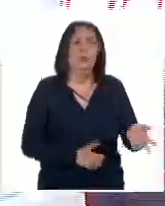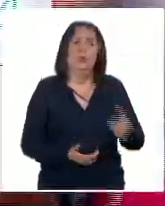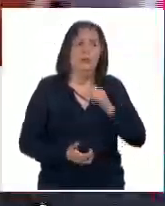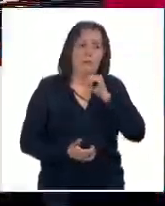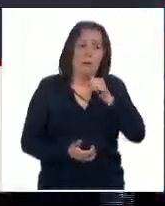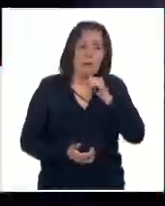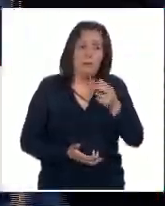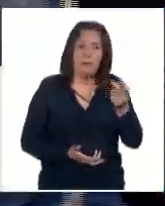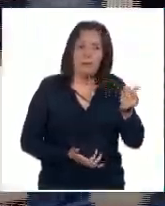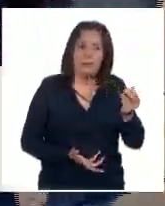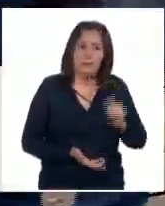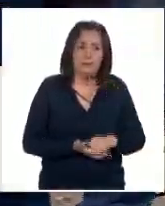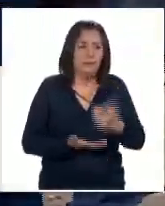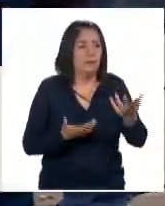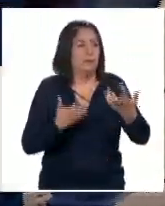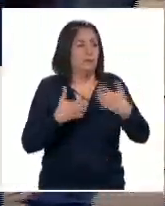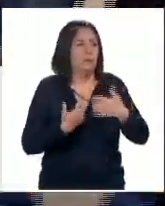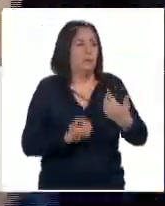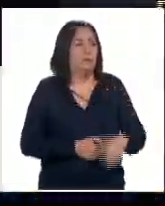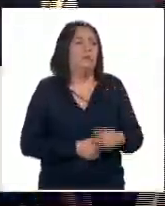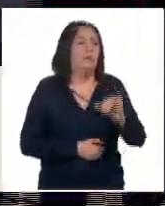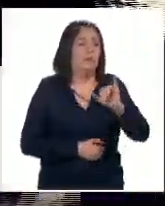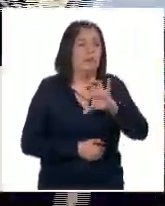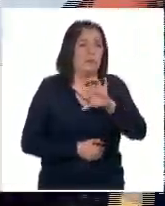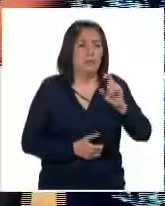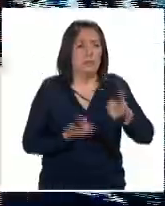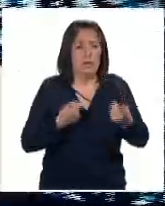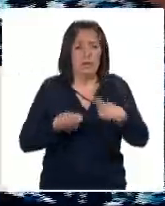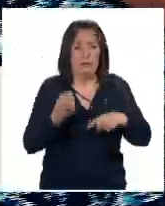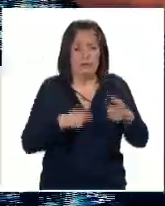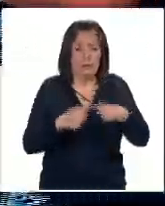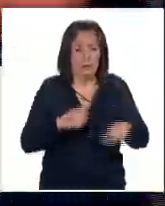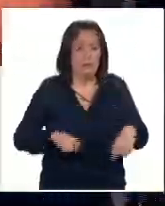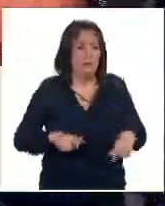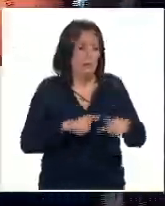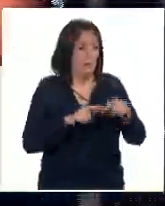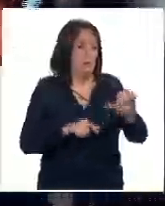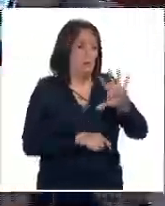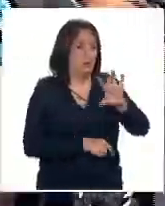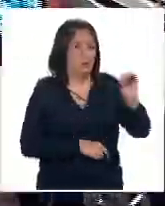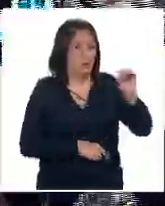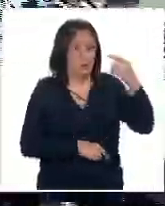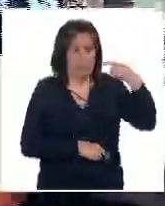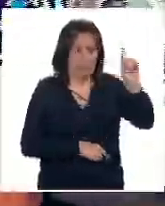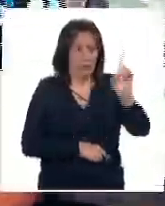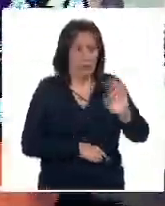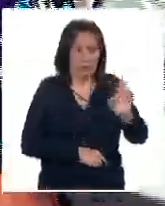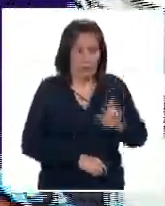liquidez obligaría a IGSA a vender sus activos por más de 50 millones de dólares.